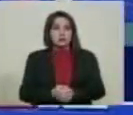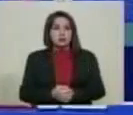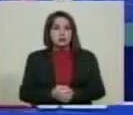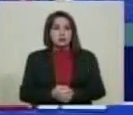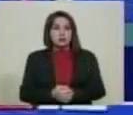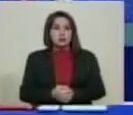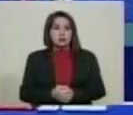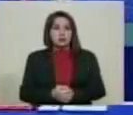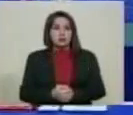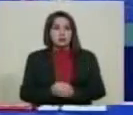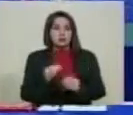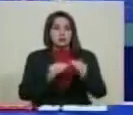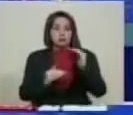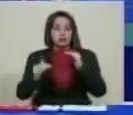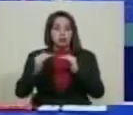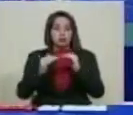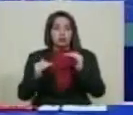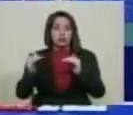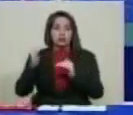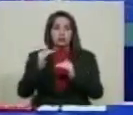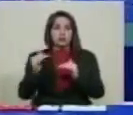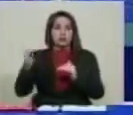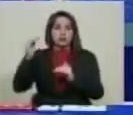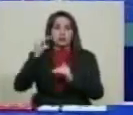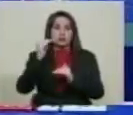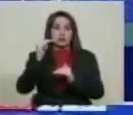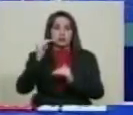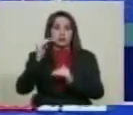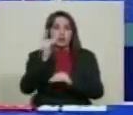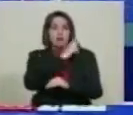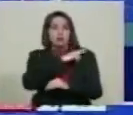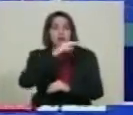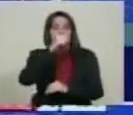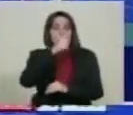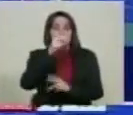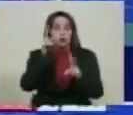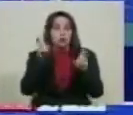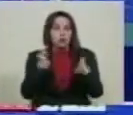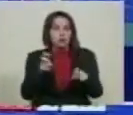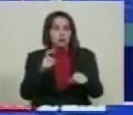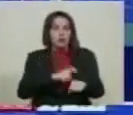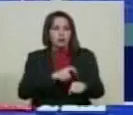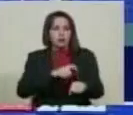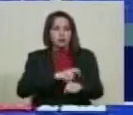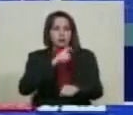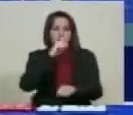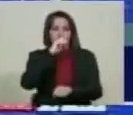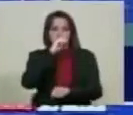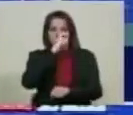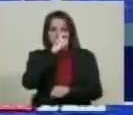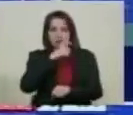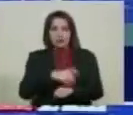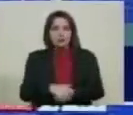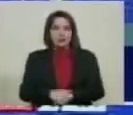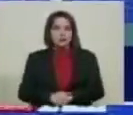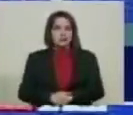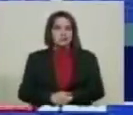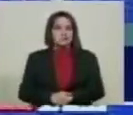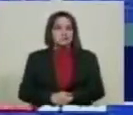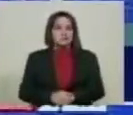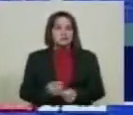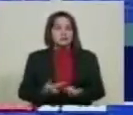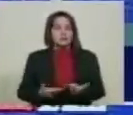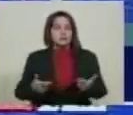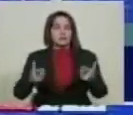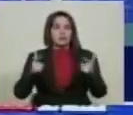que los niveles de dirección y la nueva estructura que estamos configurando le va a permitir